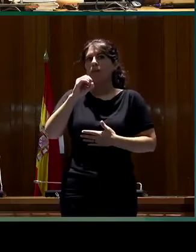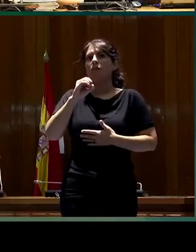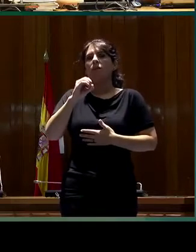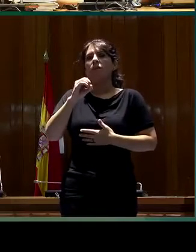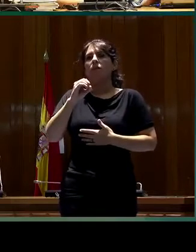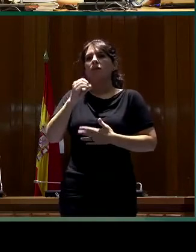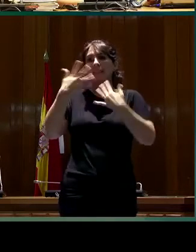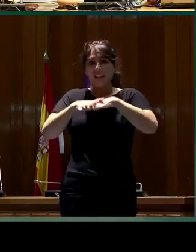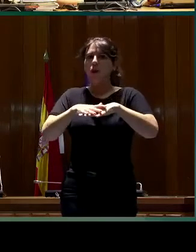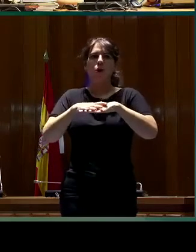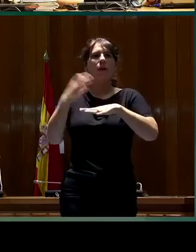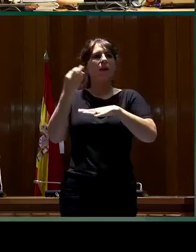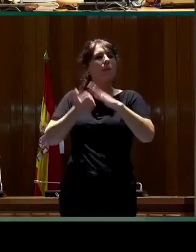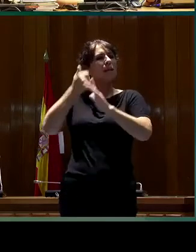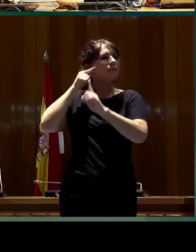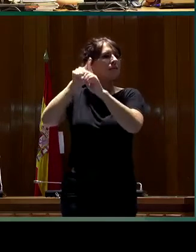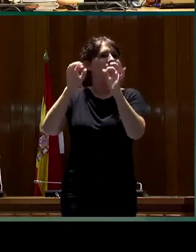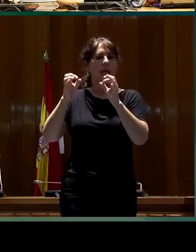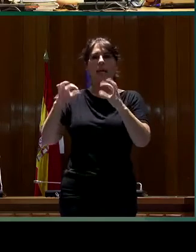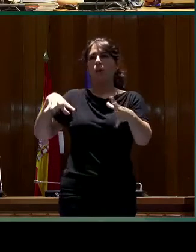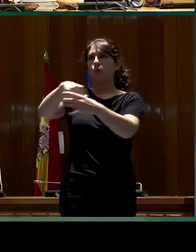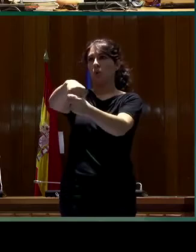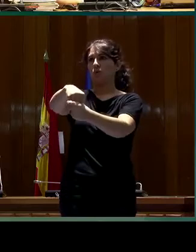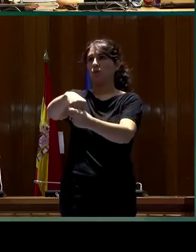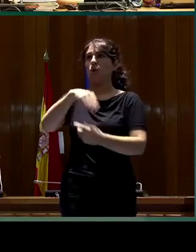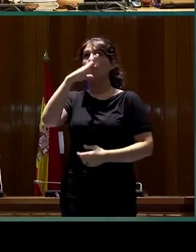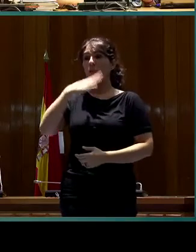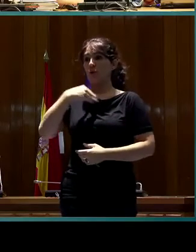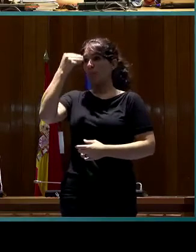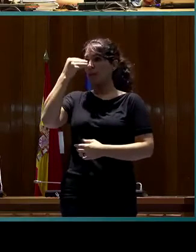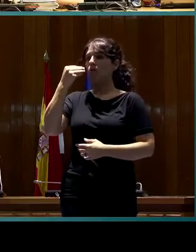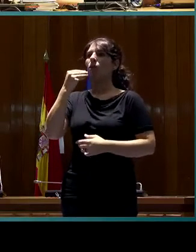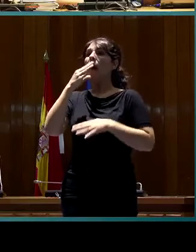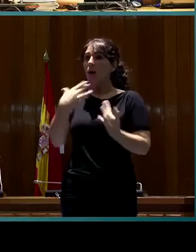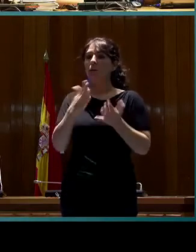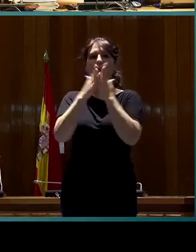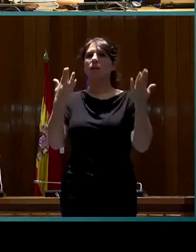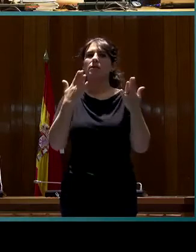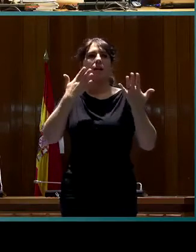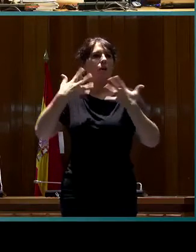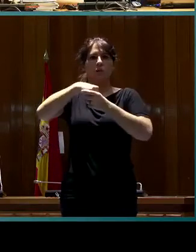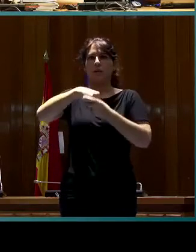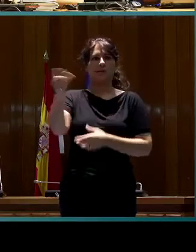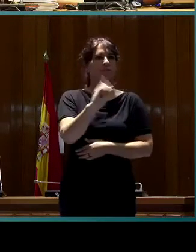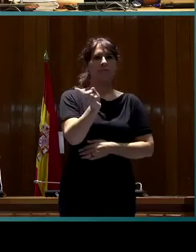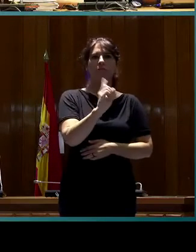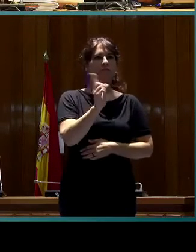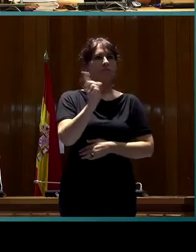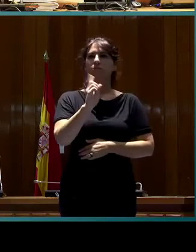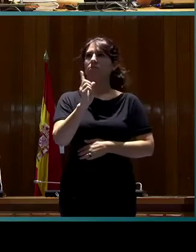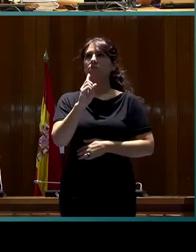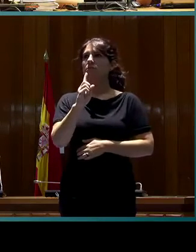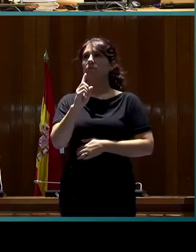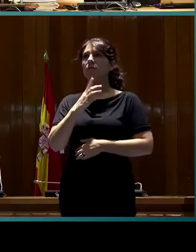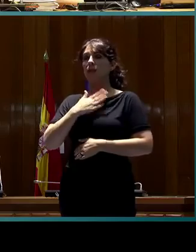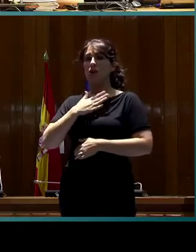debía de llegar es a la inclusión. Yo considero que las bibliotecas actualmente no son inclusivas y lo que yo he podido observar yendo